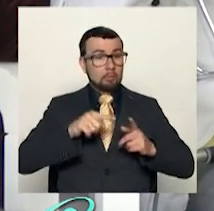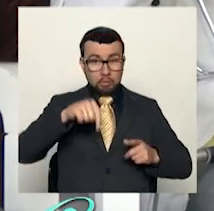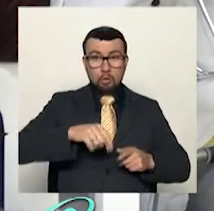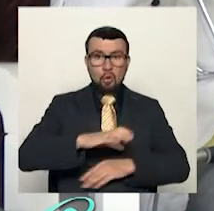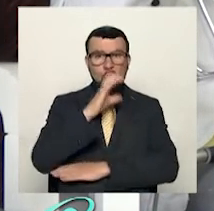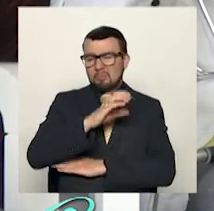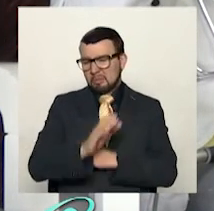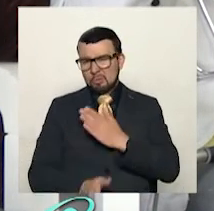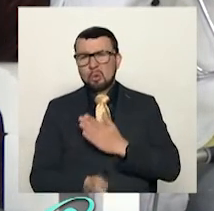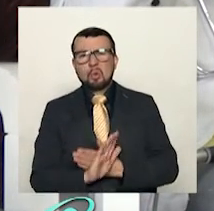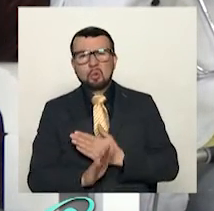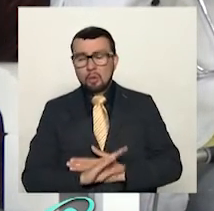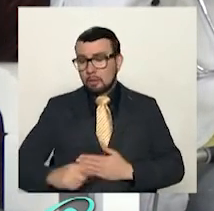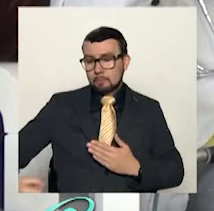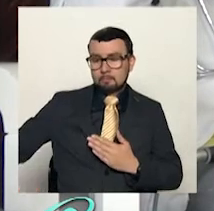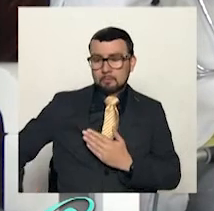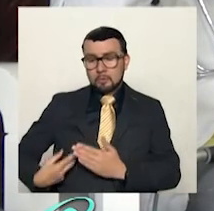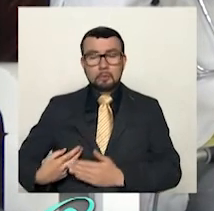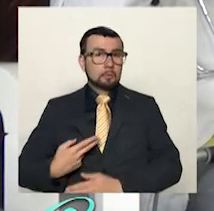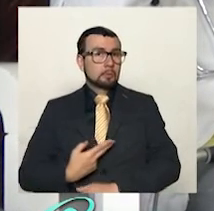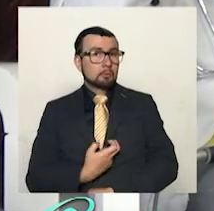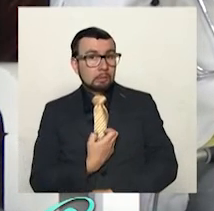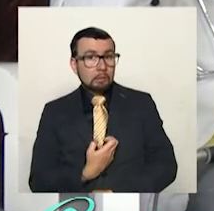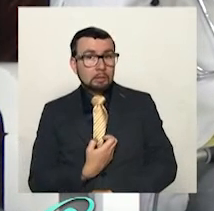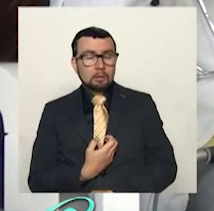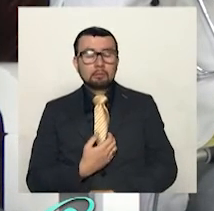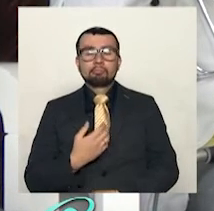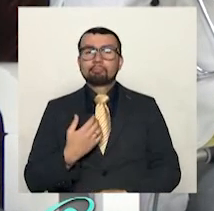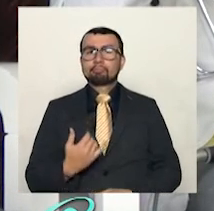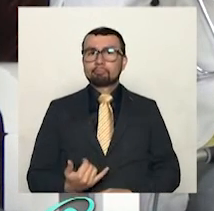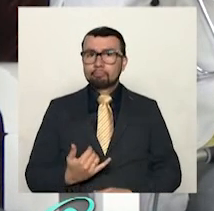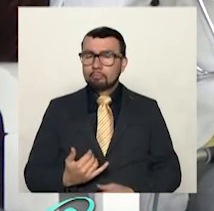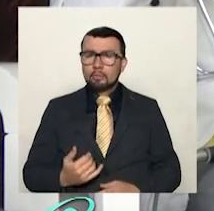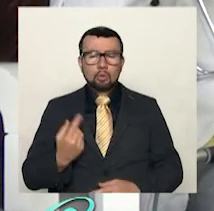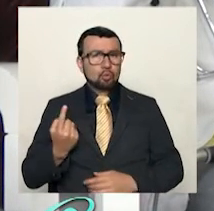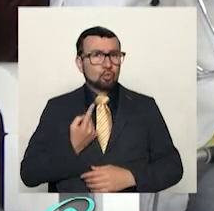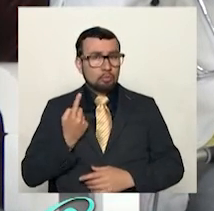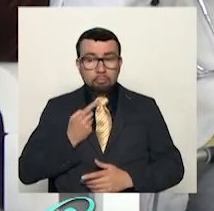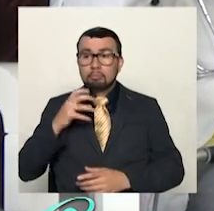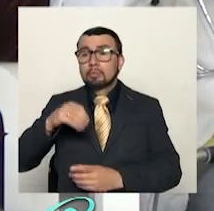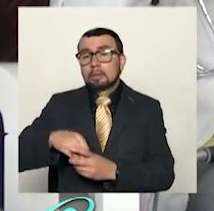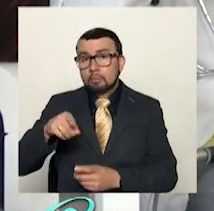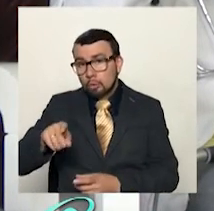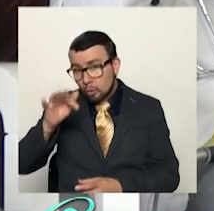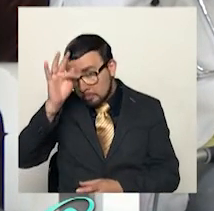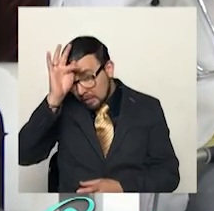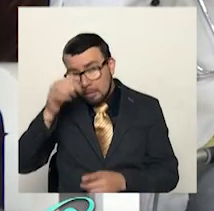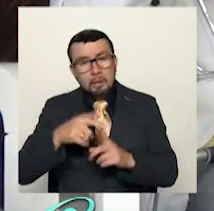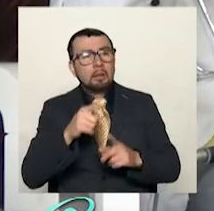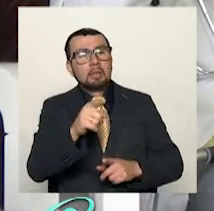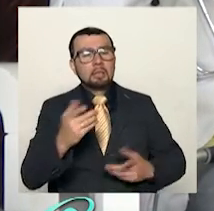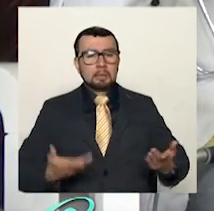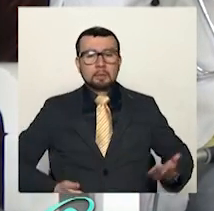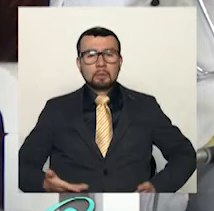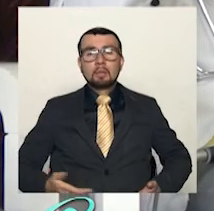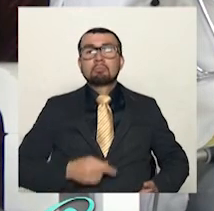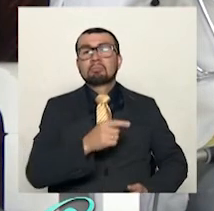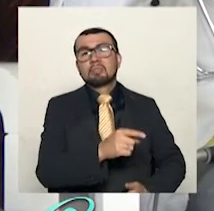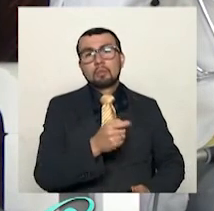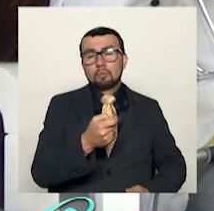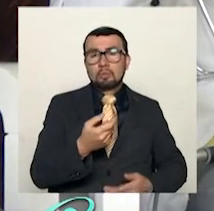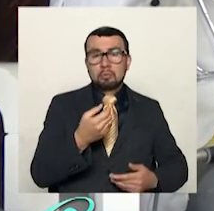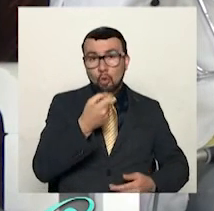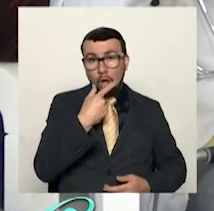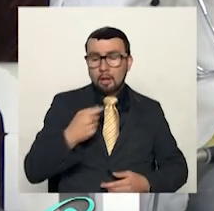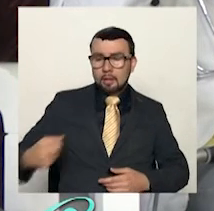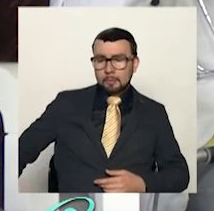porque, bueno, Colombia. Entonces se usa este medicamento que solo es de uso hospitalario y en la farmacia se lo inyectan. Obviamente, como es un